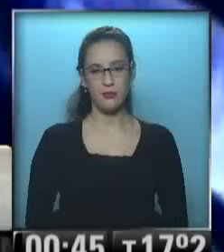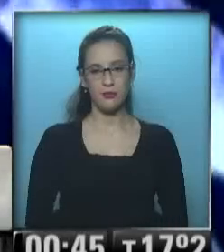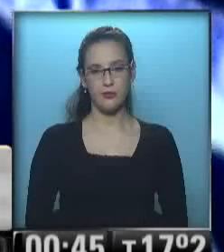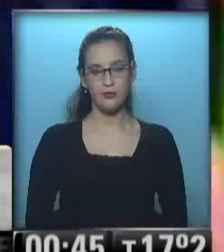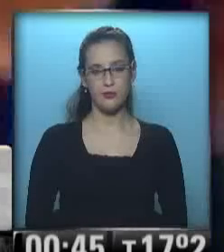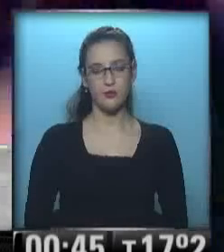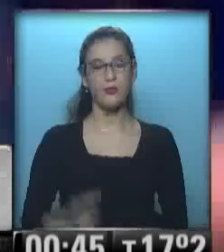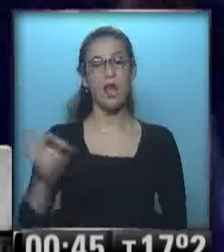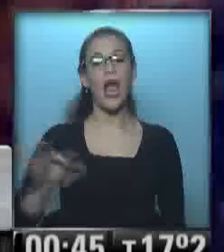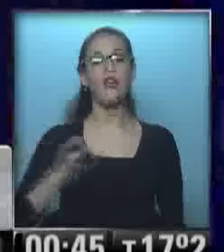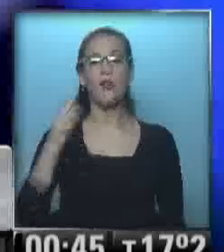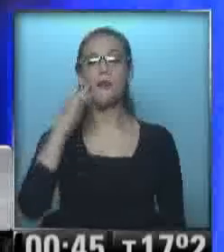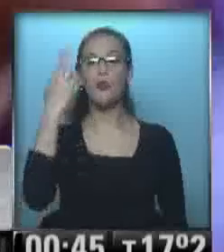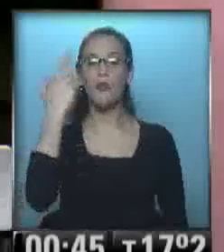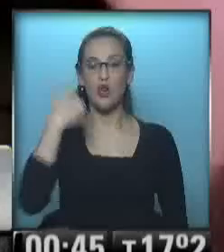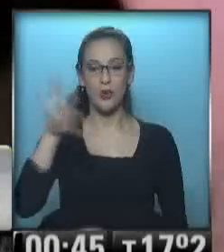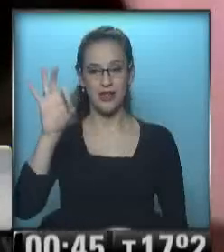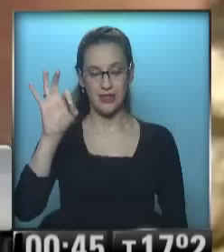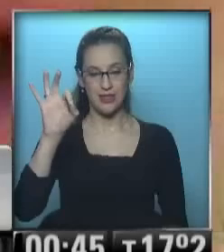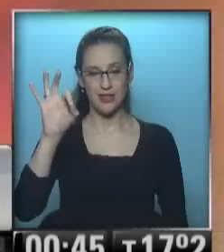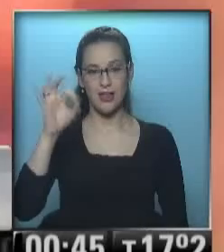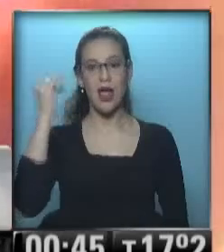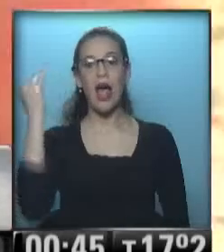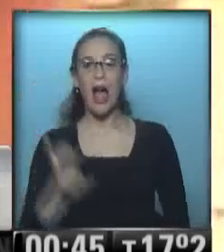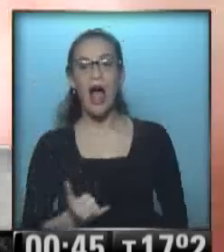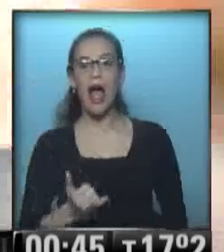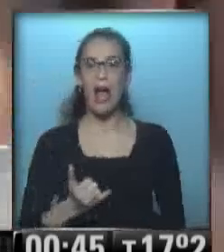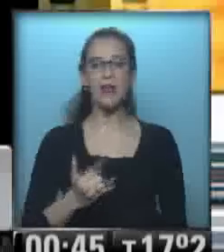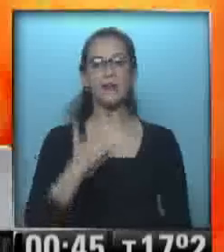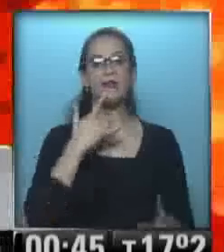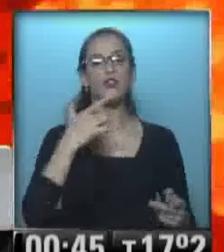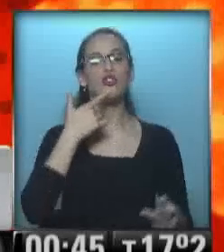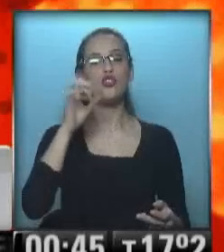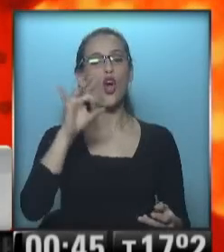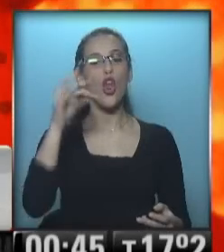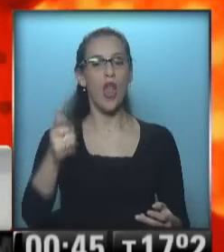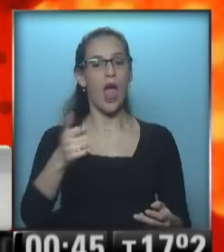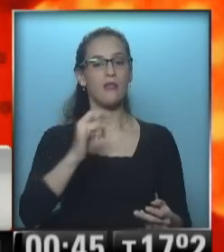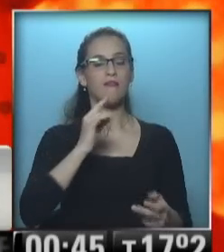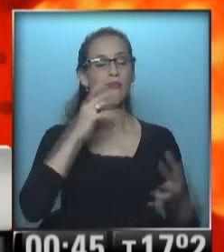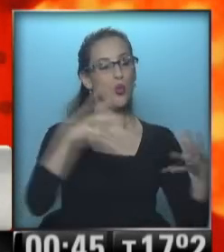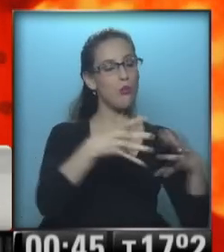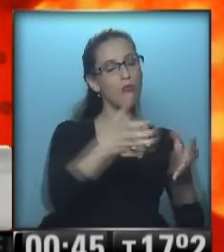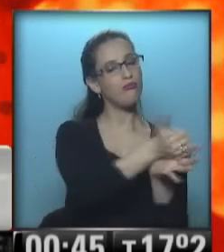Entrados los 90s, surgen los primeros rumores de la separación de Soda. Y en el 93 se edita Amor Amarillo,